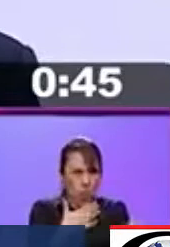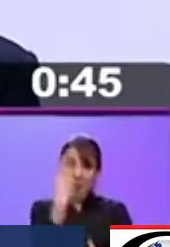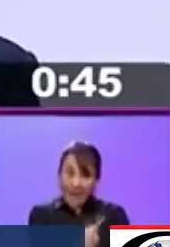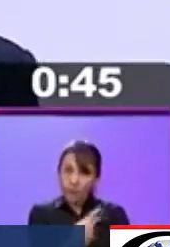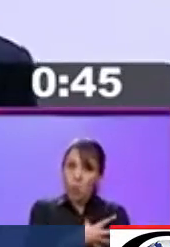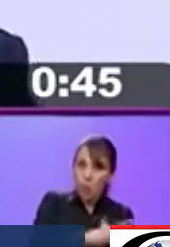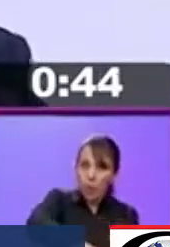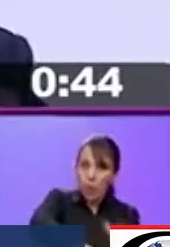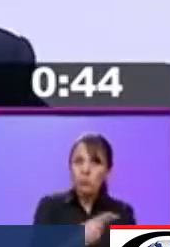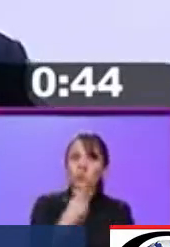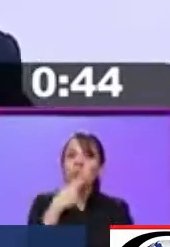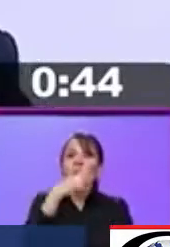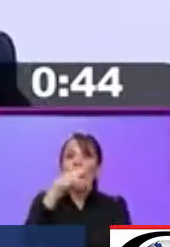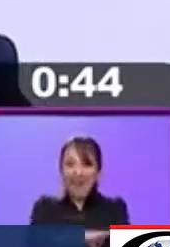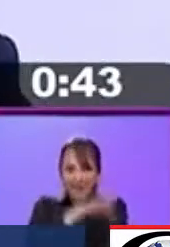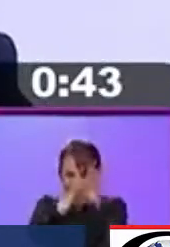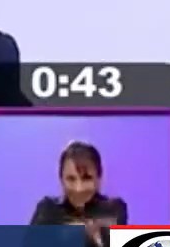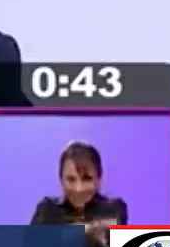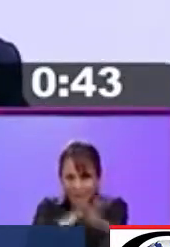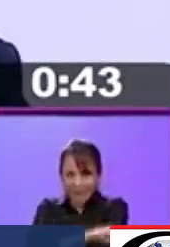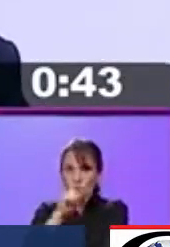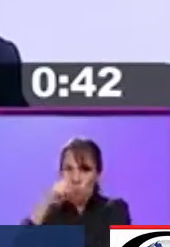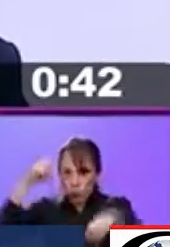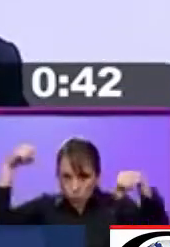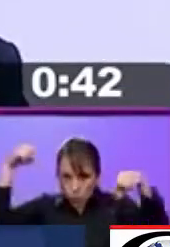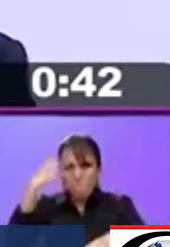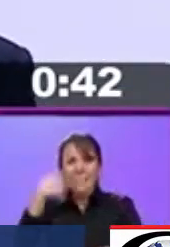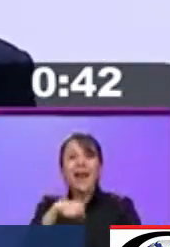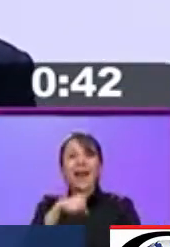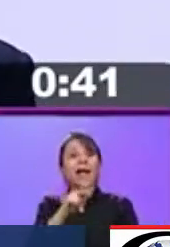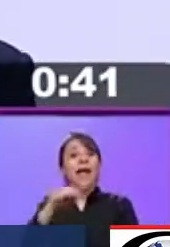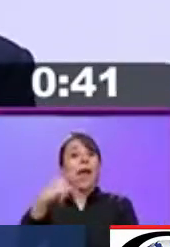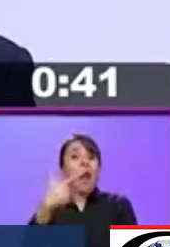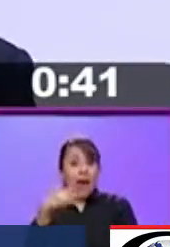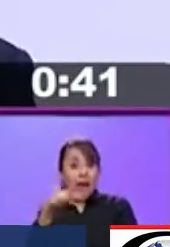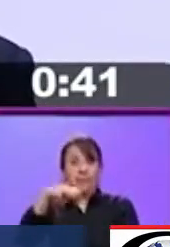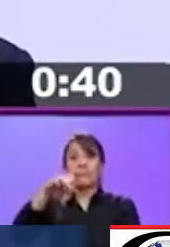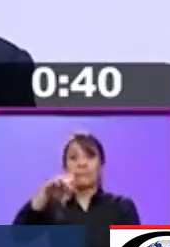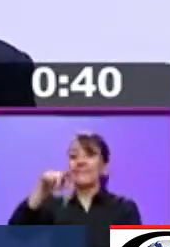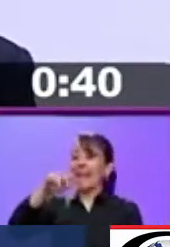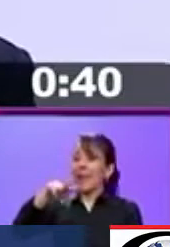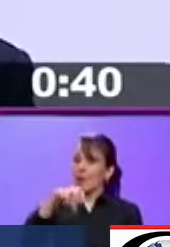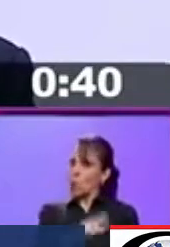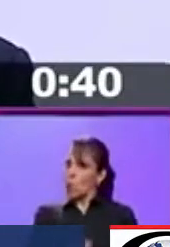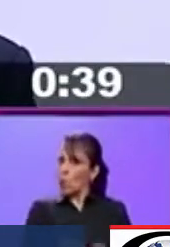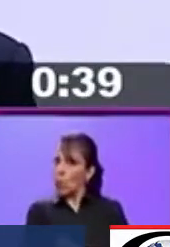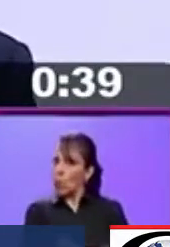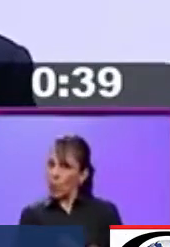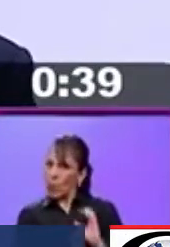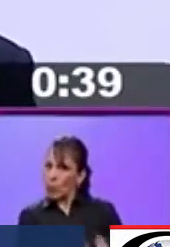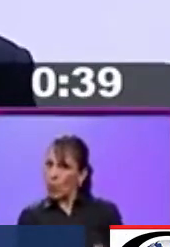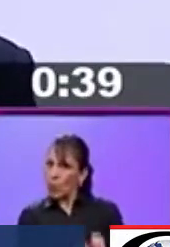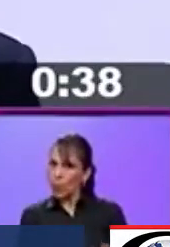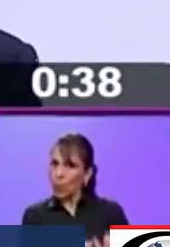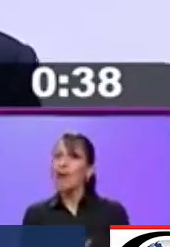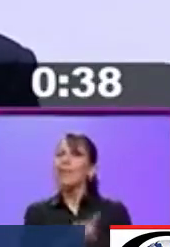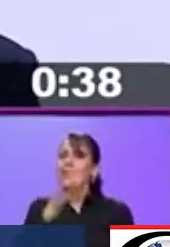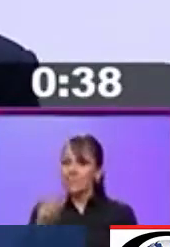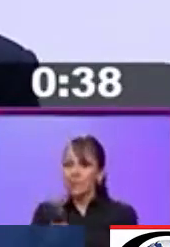todavía no está su transparencia clara. Yo veo un escenario diferente hacia nosotros, y yo le diría a la